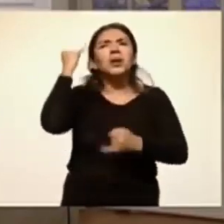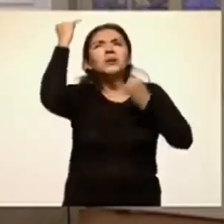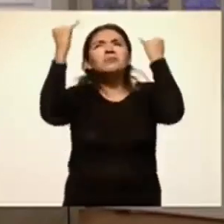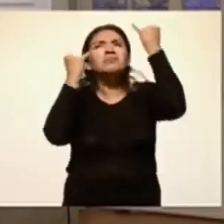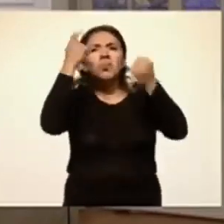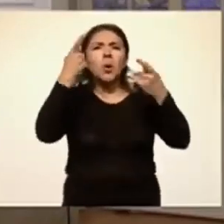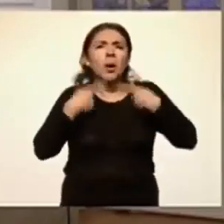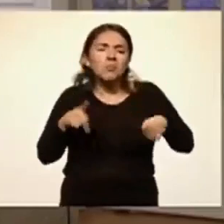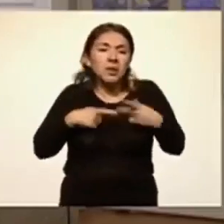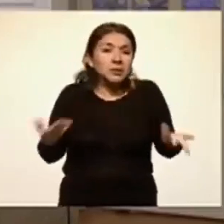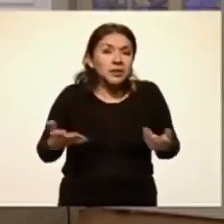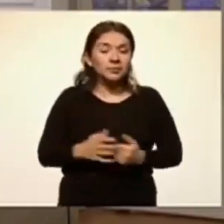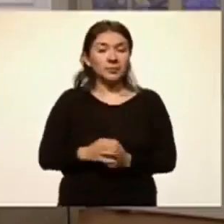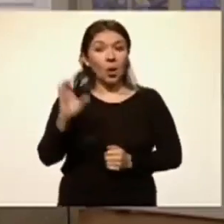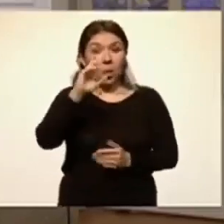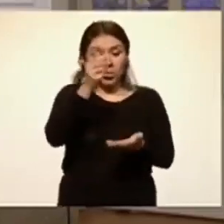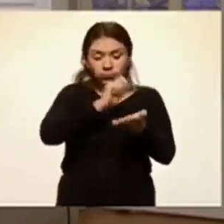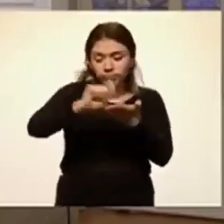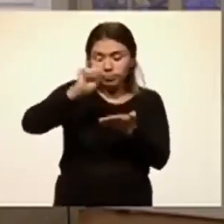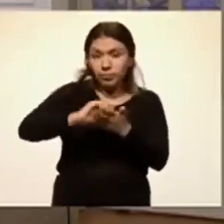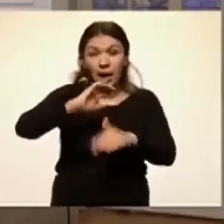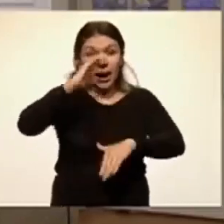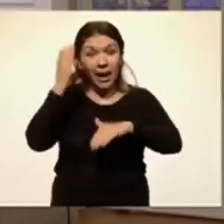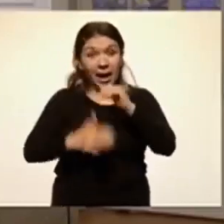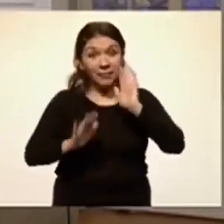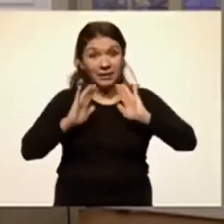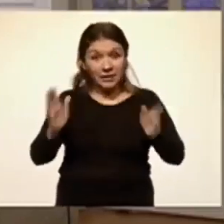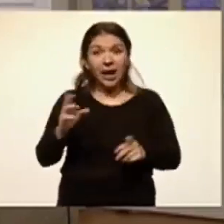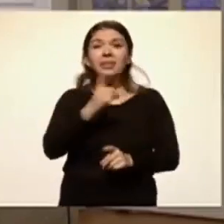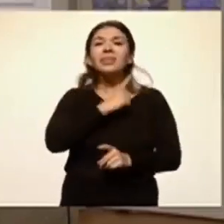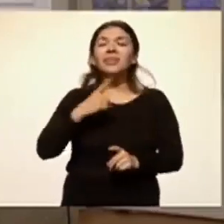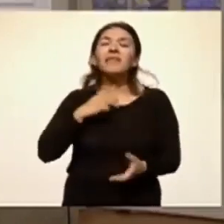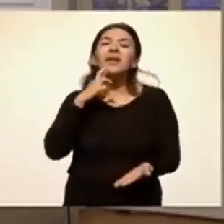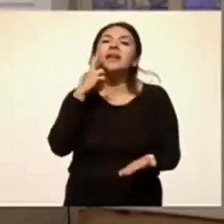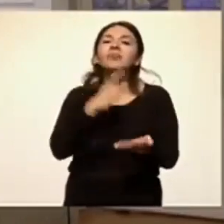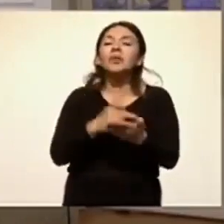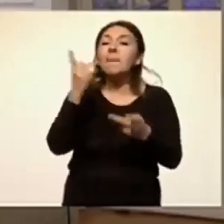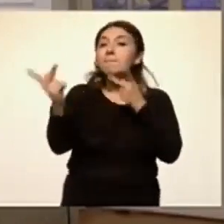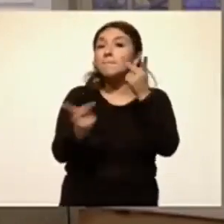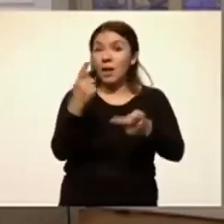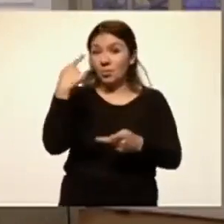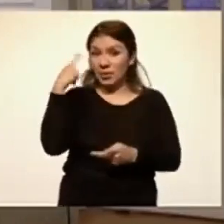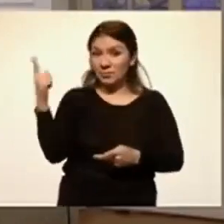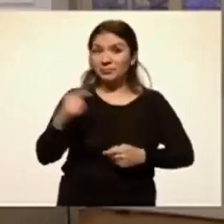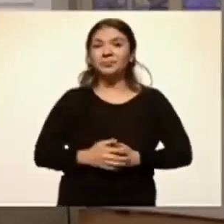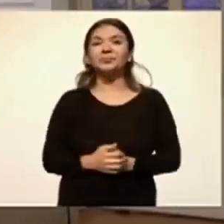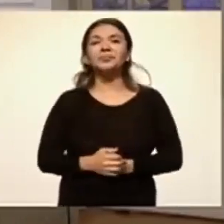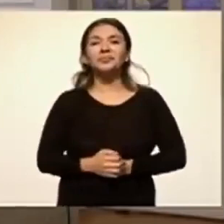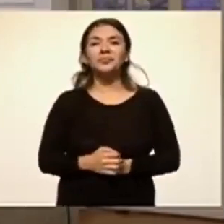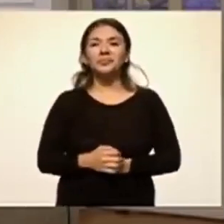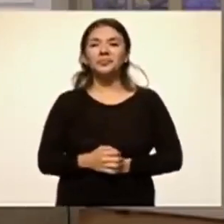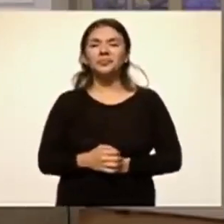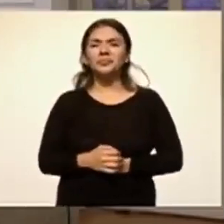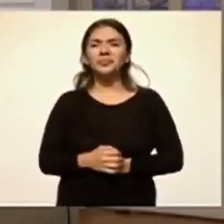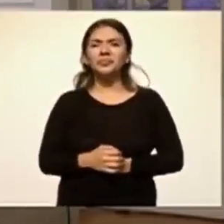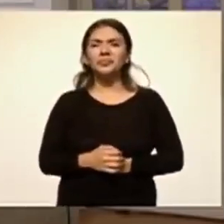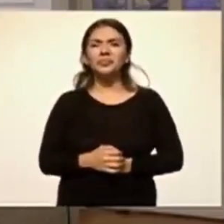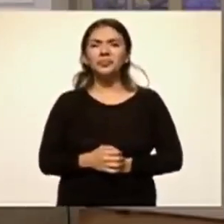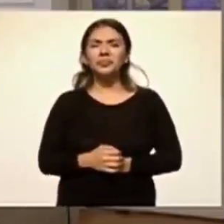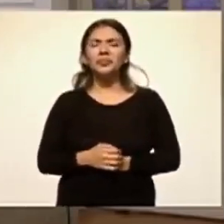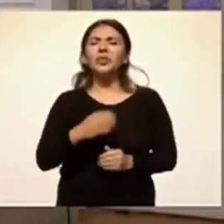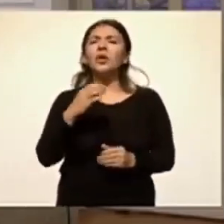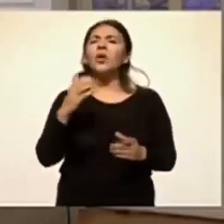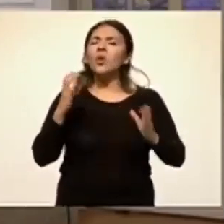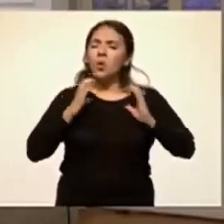fantasía. Cuando termines de escribir tu descripción, responde a las siguientes preguntas. ¿Qué aspectos